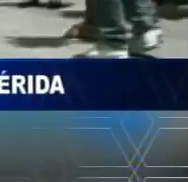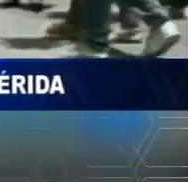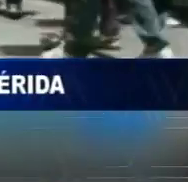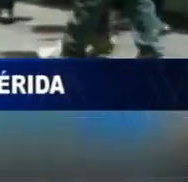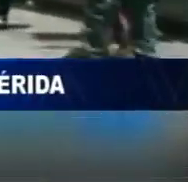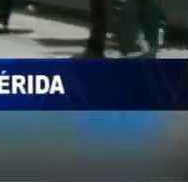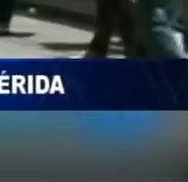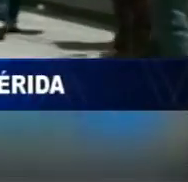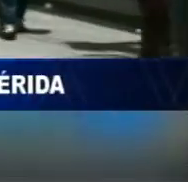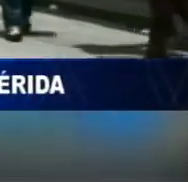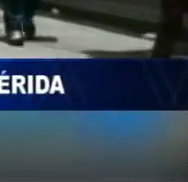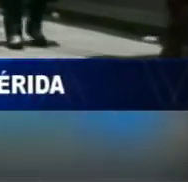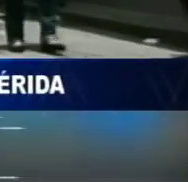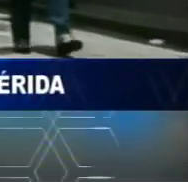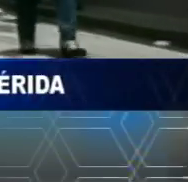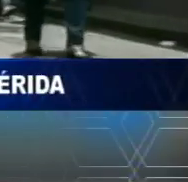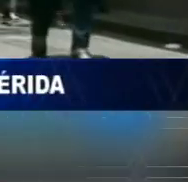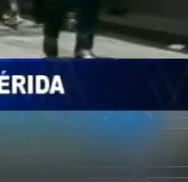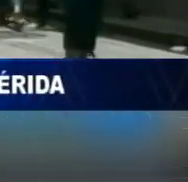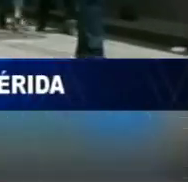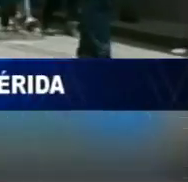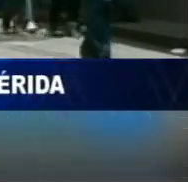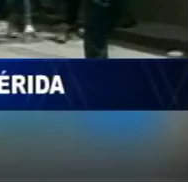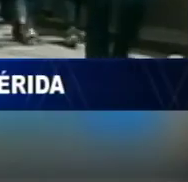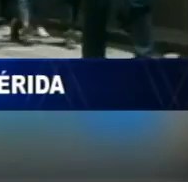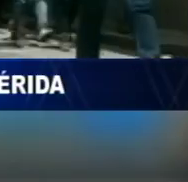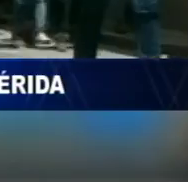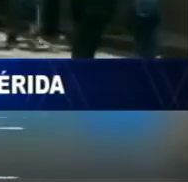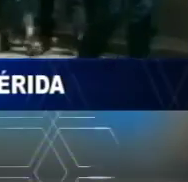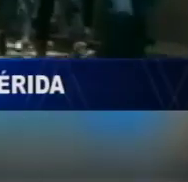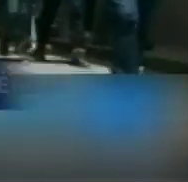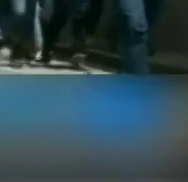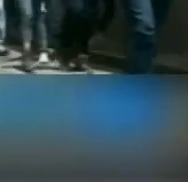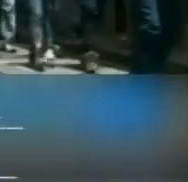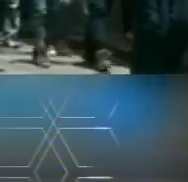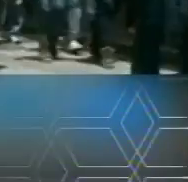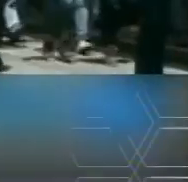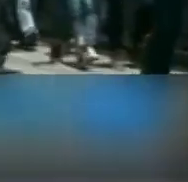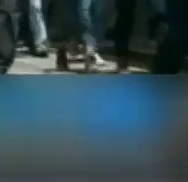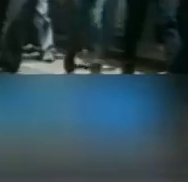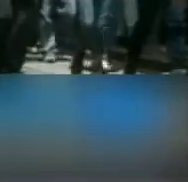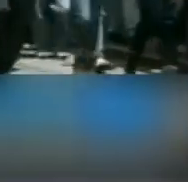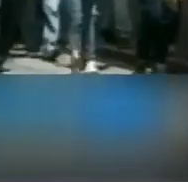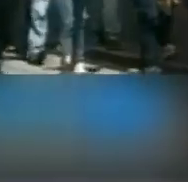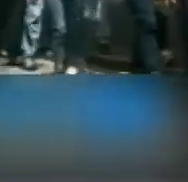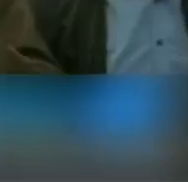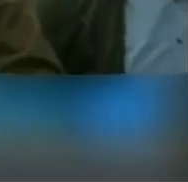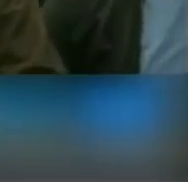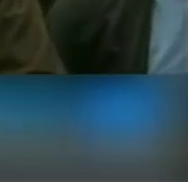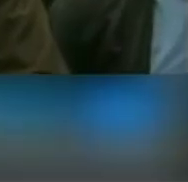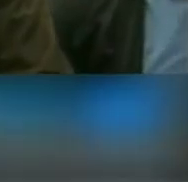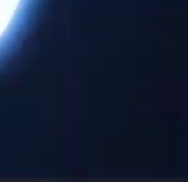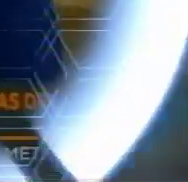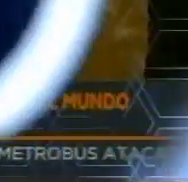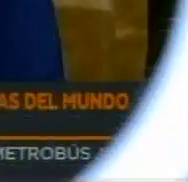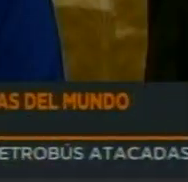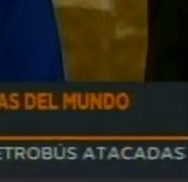Caídos. En Mérida se realizó el acompañamiento fúnebre de Anderson Dugarte, mototaxista fallecido durante las protestas.